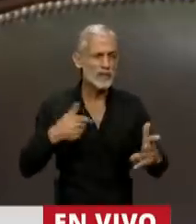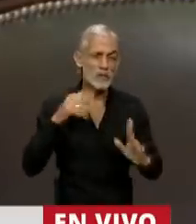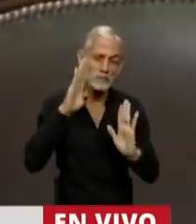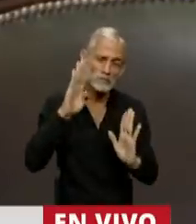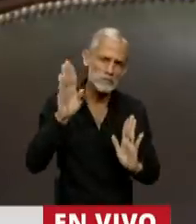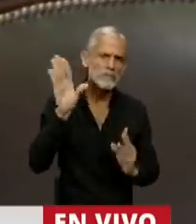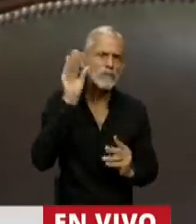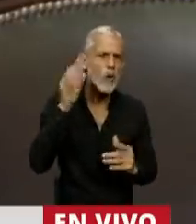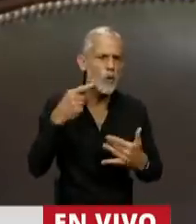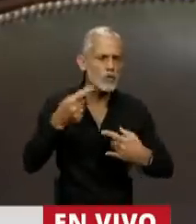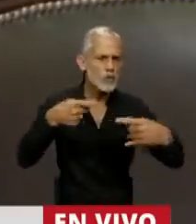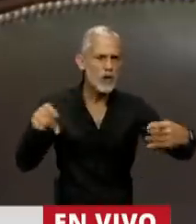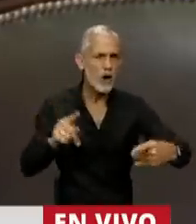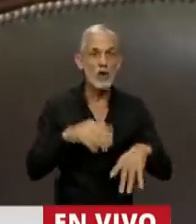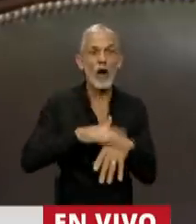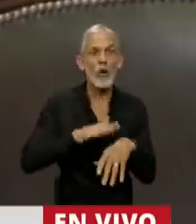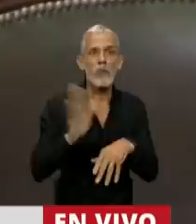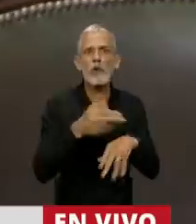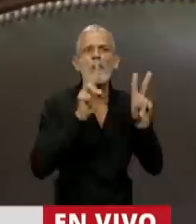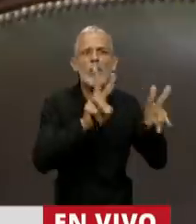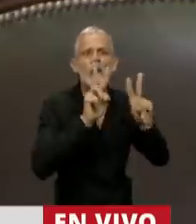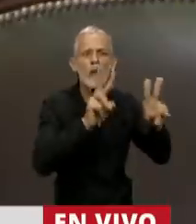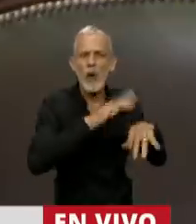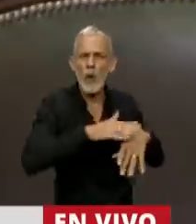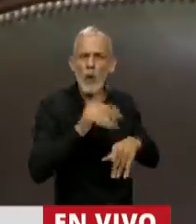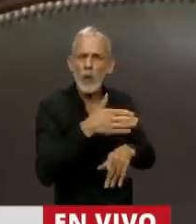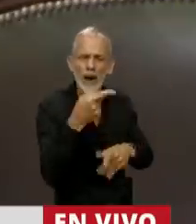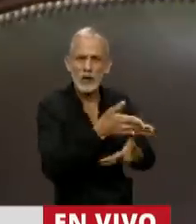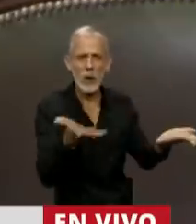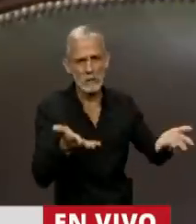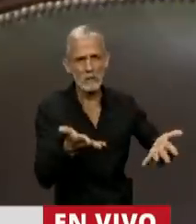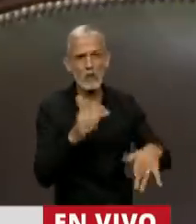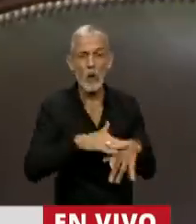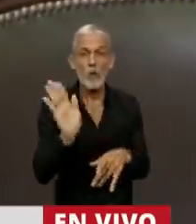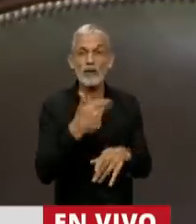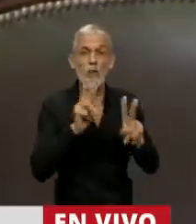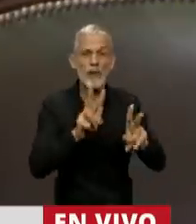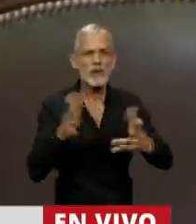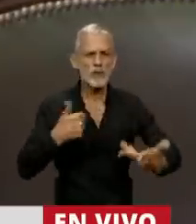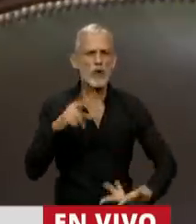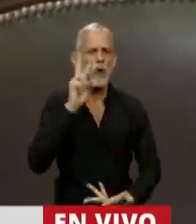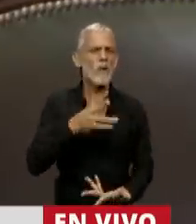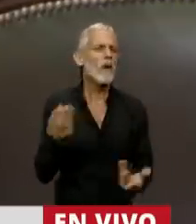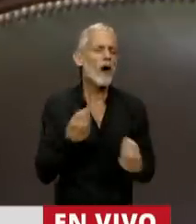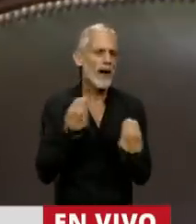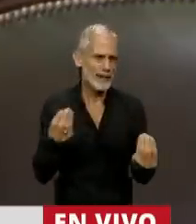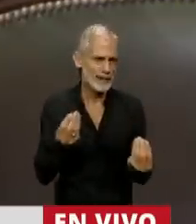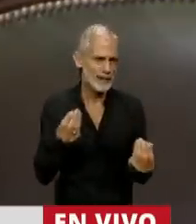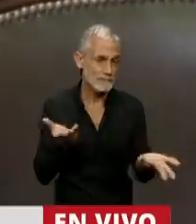cosas. Todas las culpas las tiene el peronismo. Todas las culpas las tiene el peronismo. Entonces